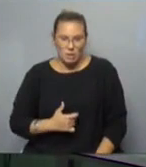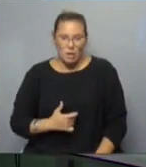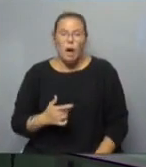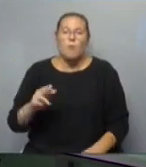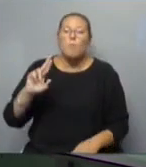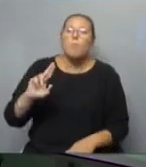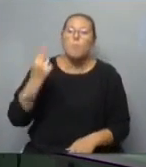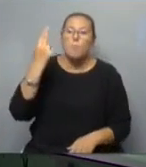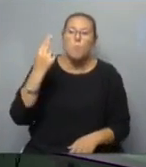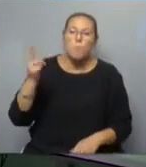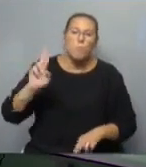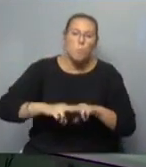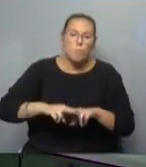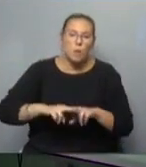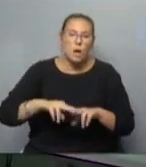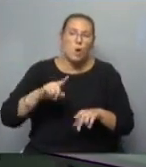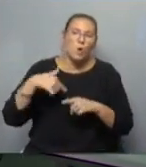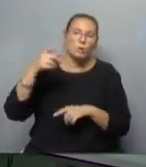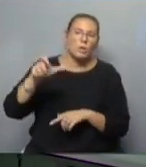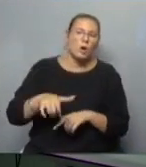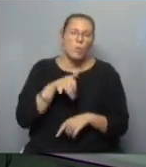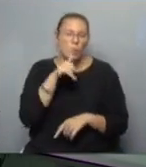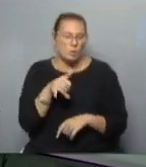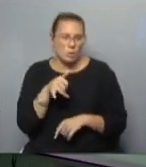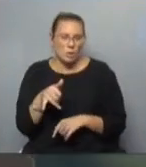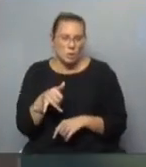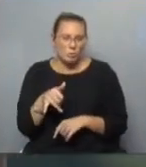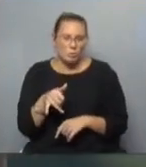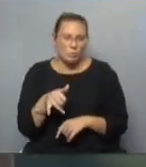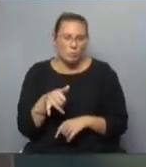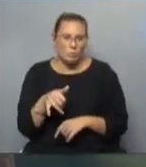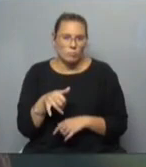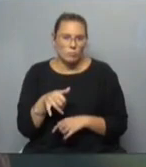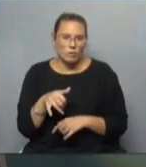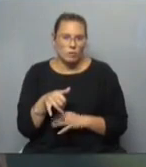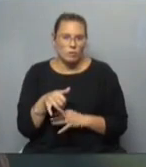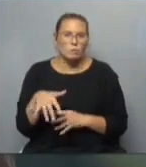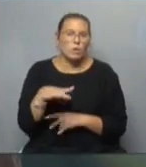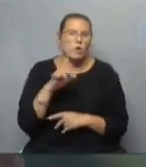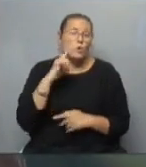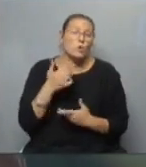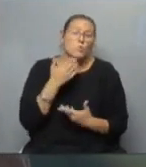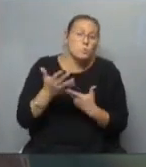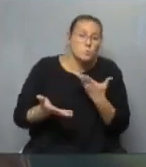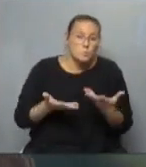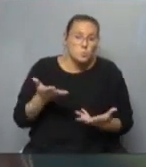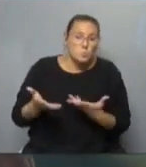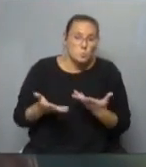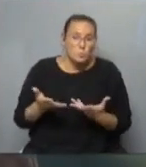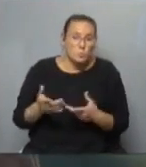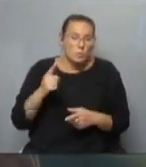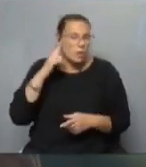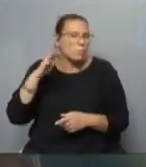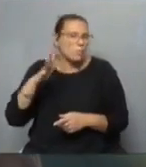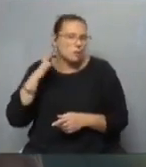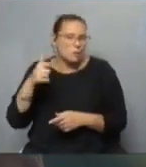siempre te dan la imagen. Y es un hecho abstracto, en todas las